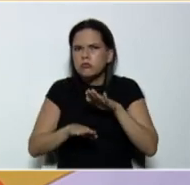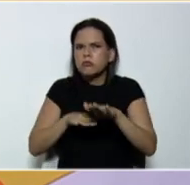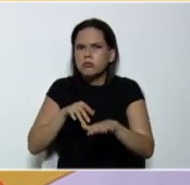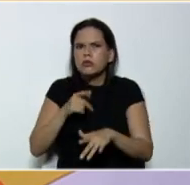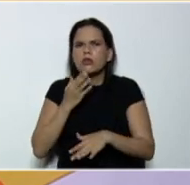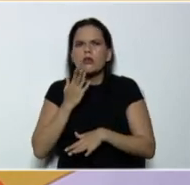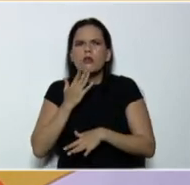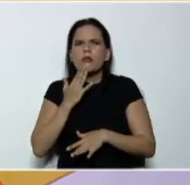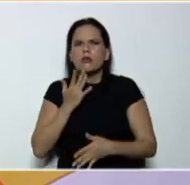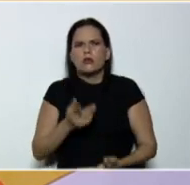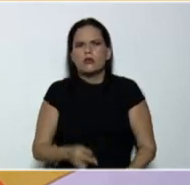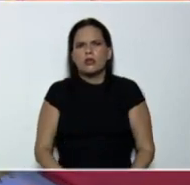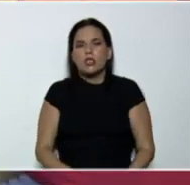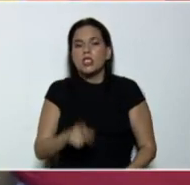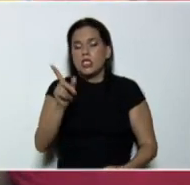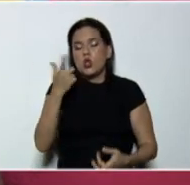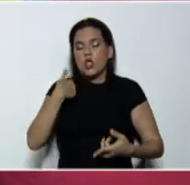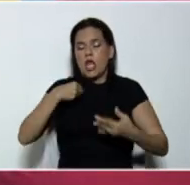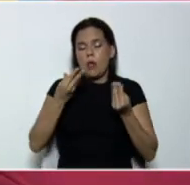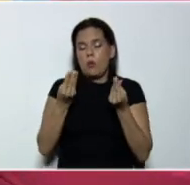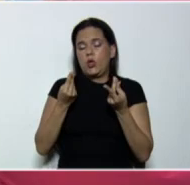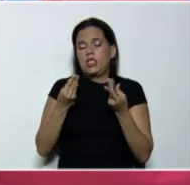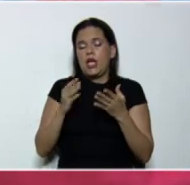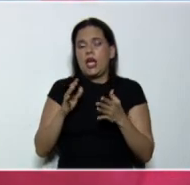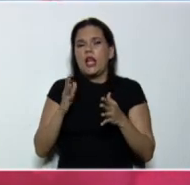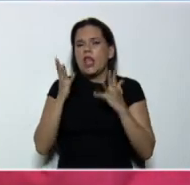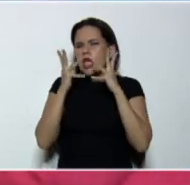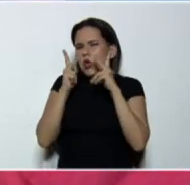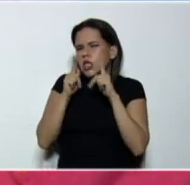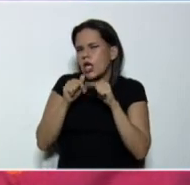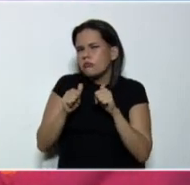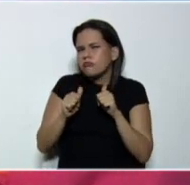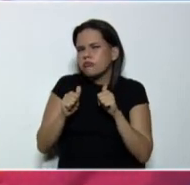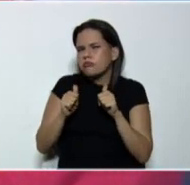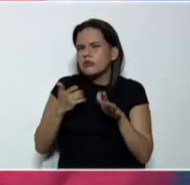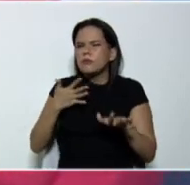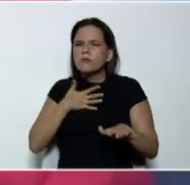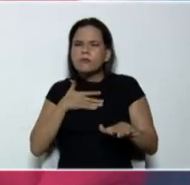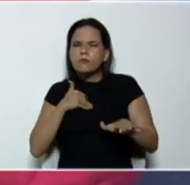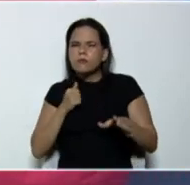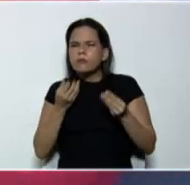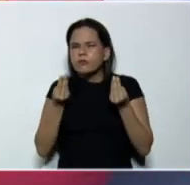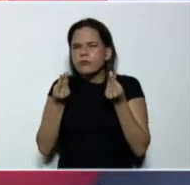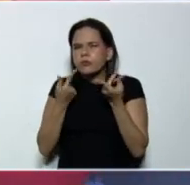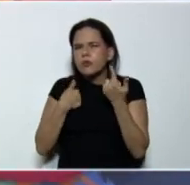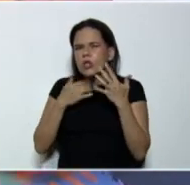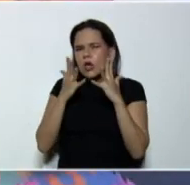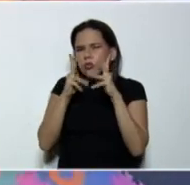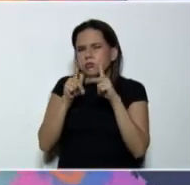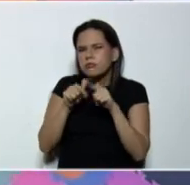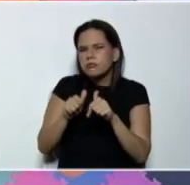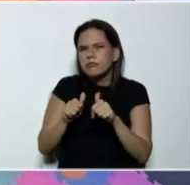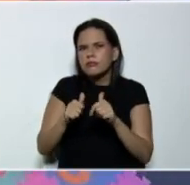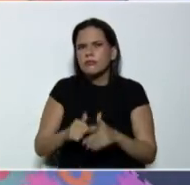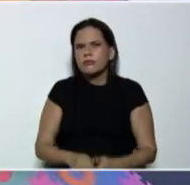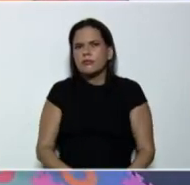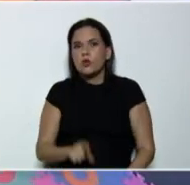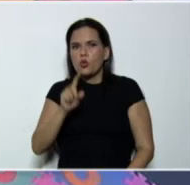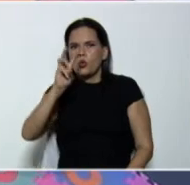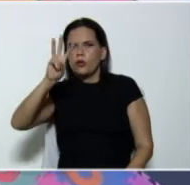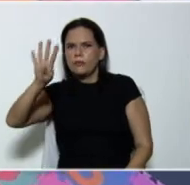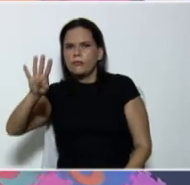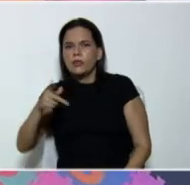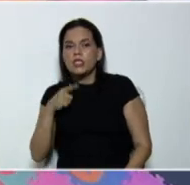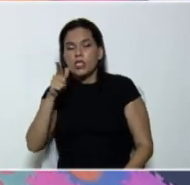ejemplo, si tú tienes muchas ganas de contar, si tú tienes muchas ganas de contar,